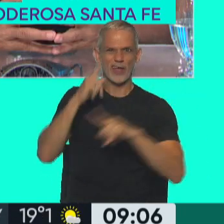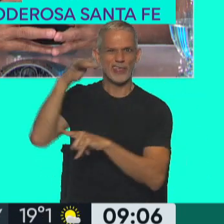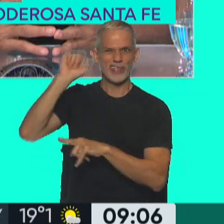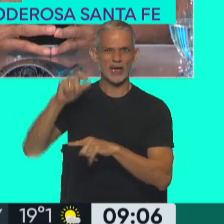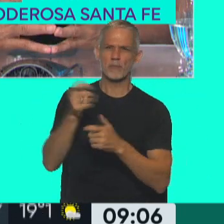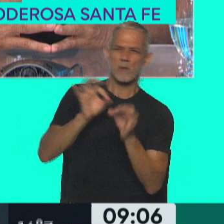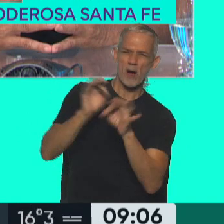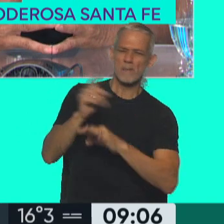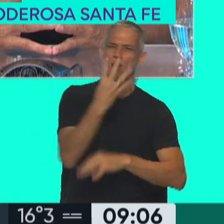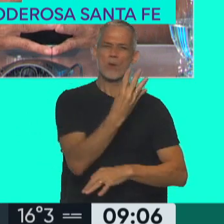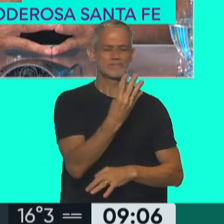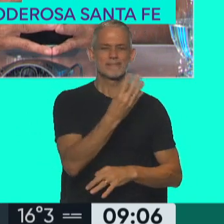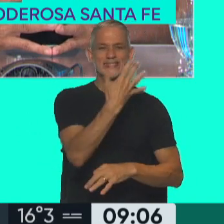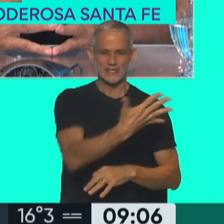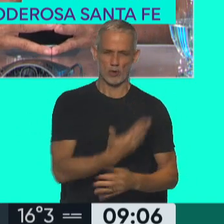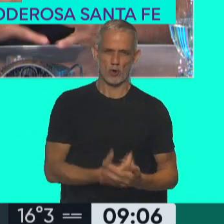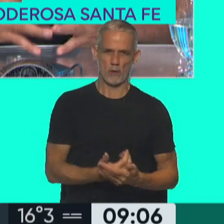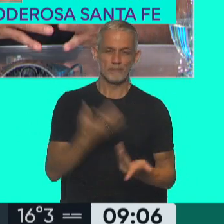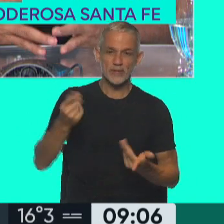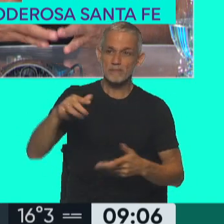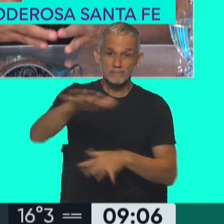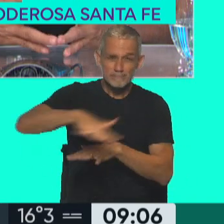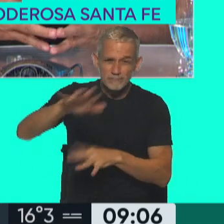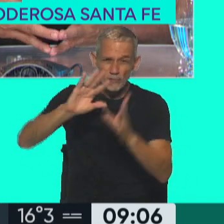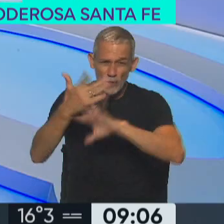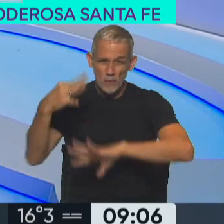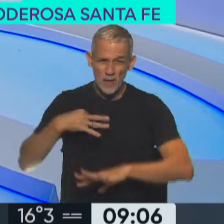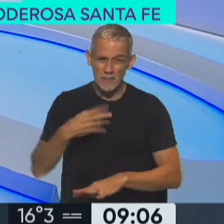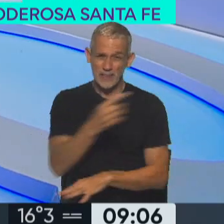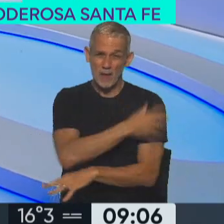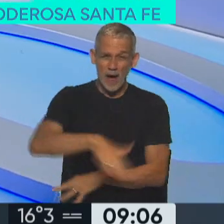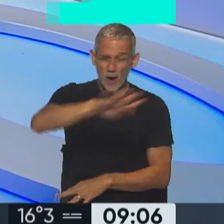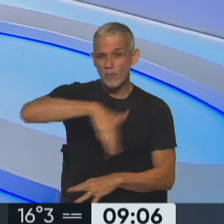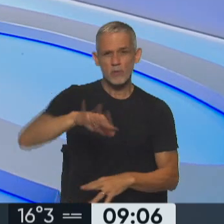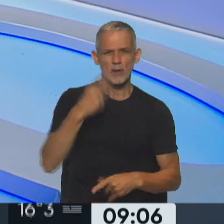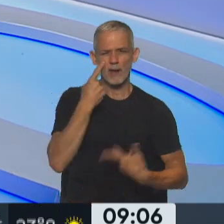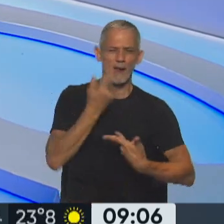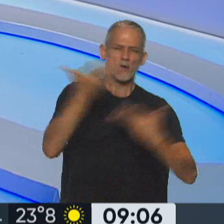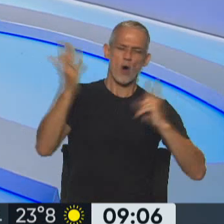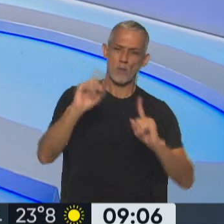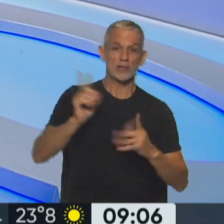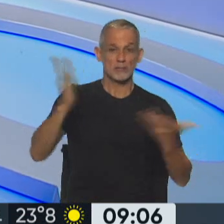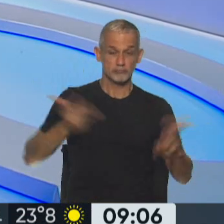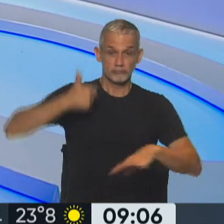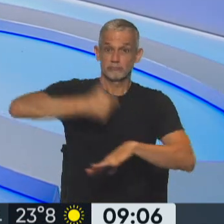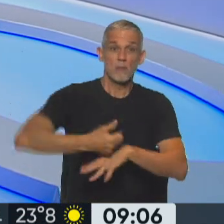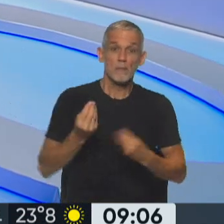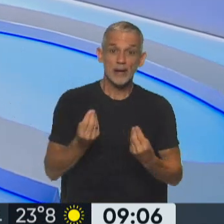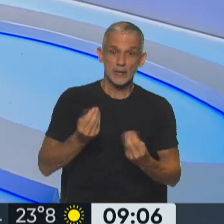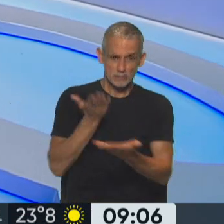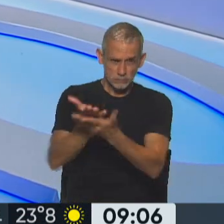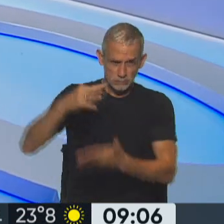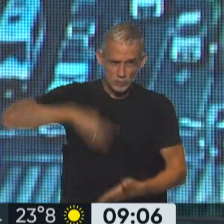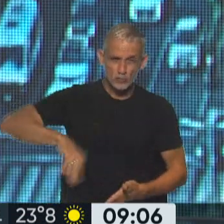barrios populares creo que es poco visibilizada y nosotras estamos entonces para decir hoy que queremos este salario para las